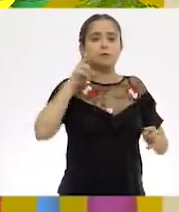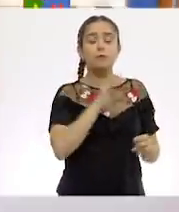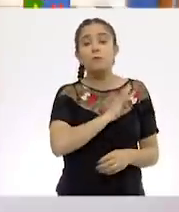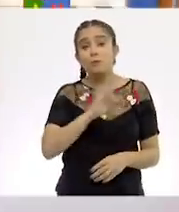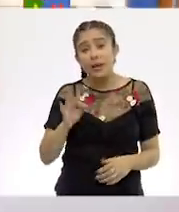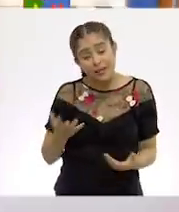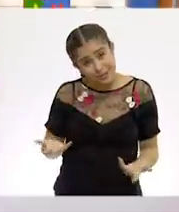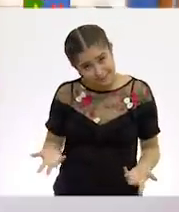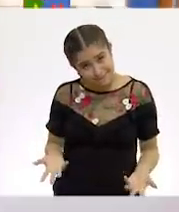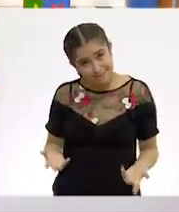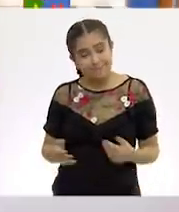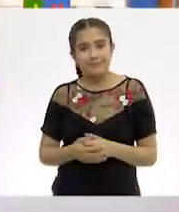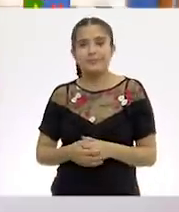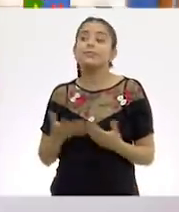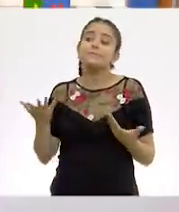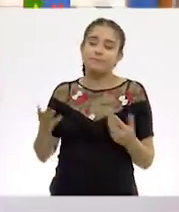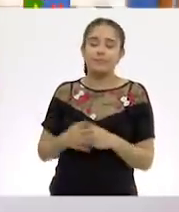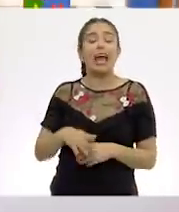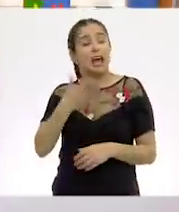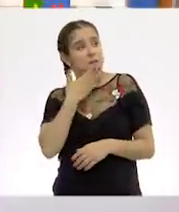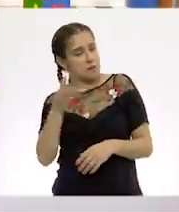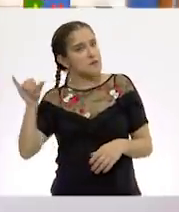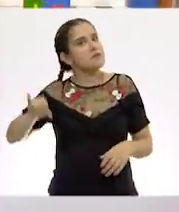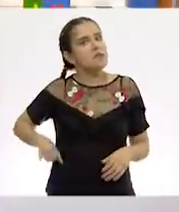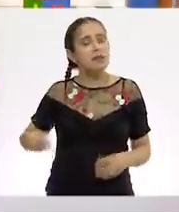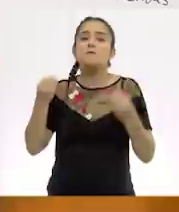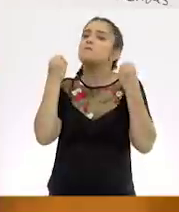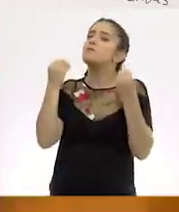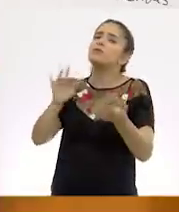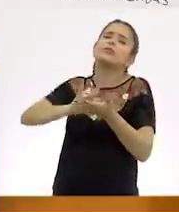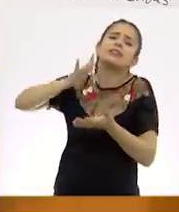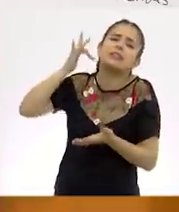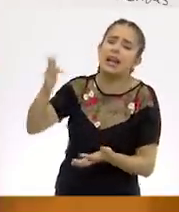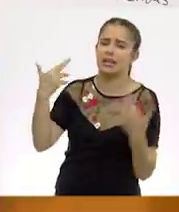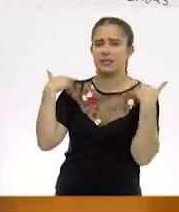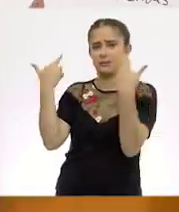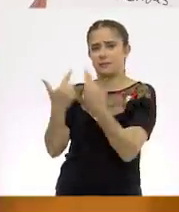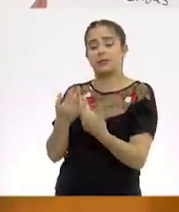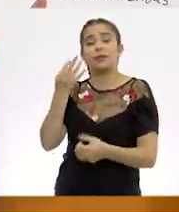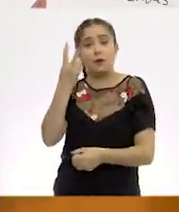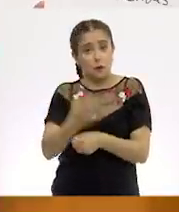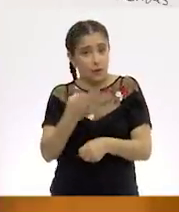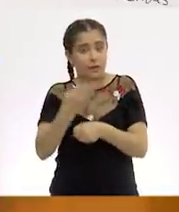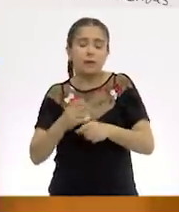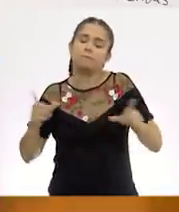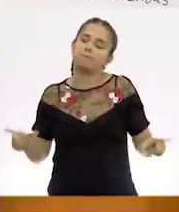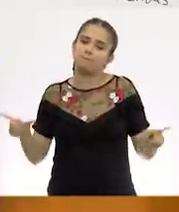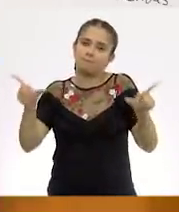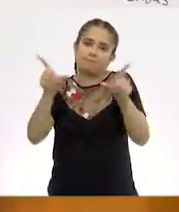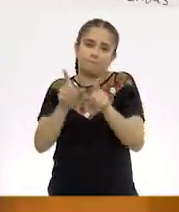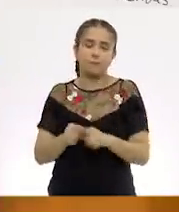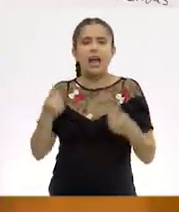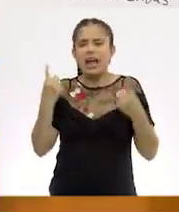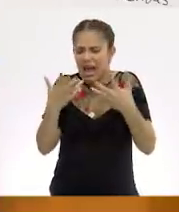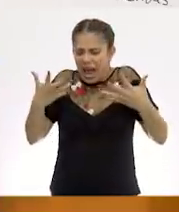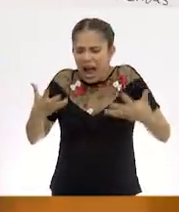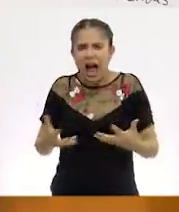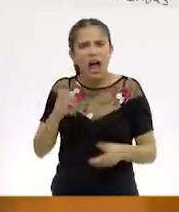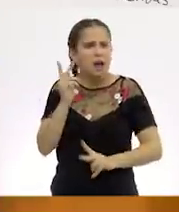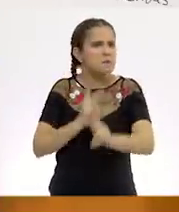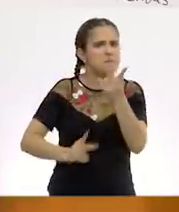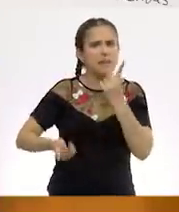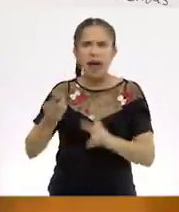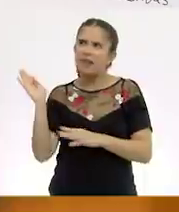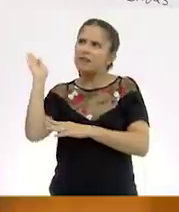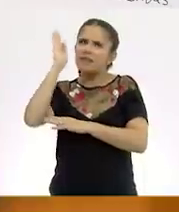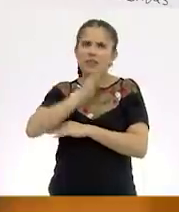Alexia? Muy interesante, profe Danis, muchísimas gracias. Por hoy hemos terminado con ¿qué hacen las plantas a lo largo